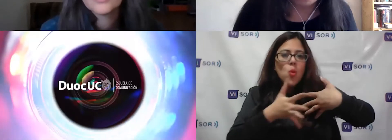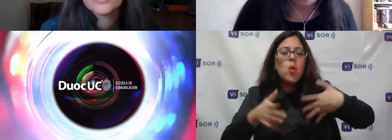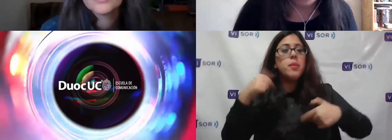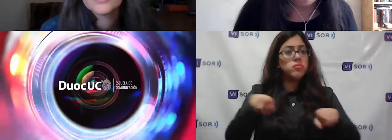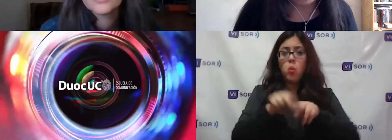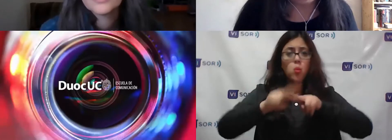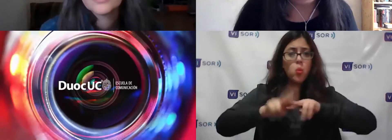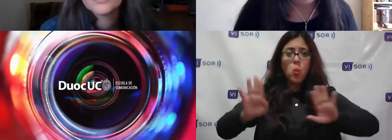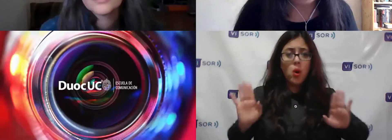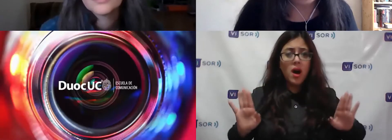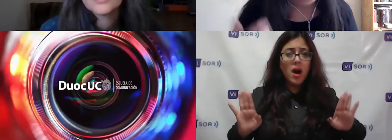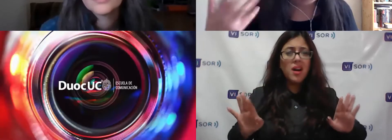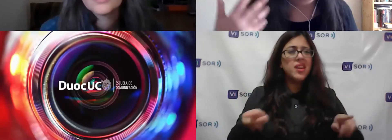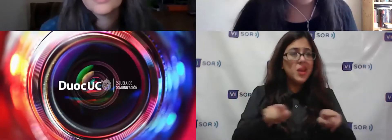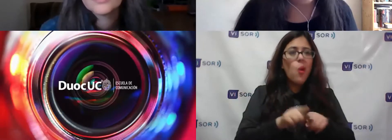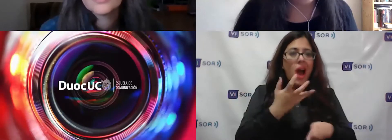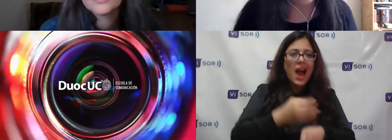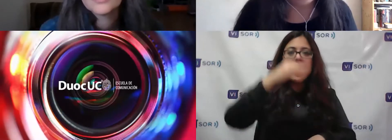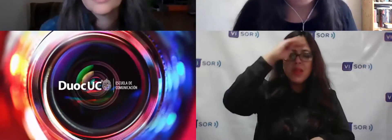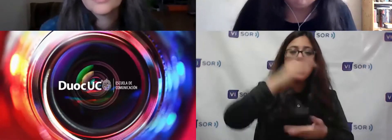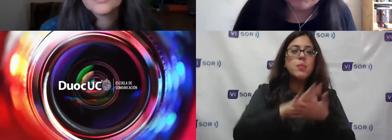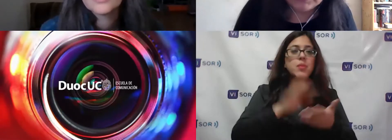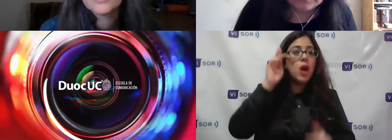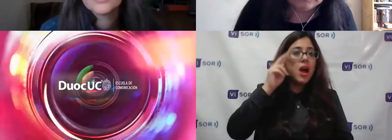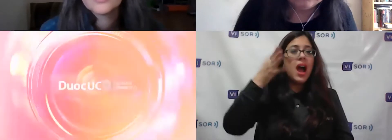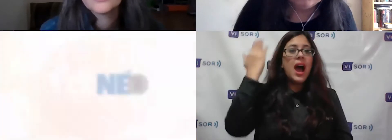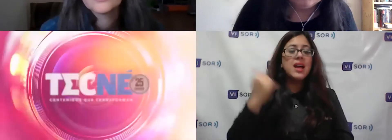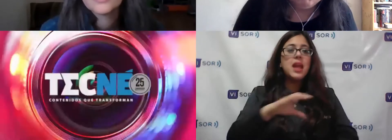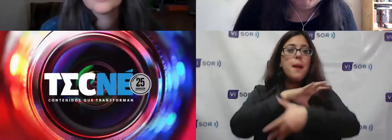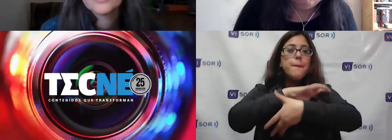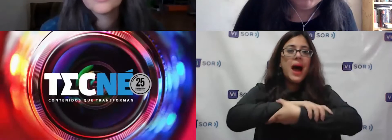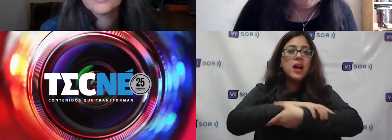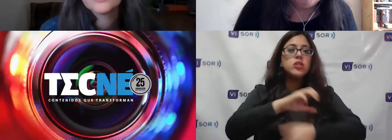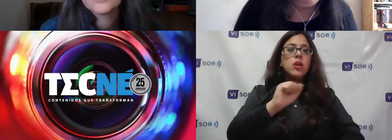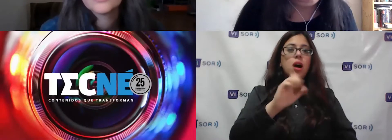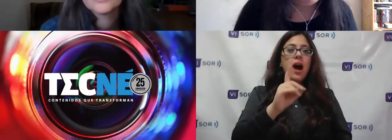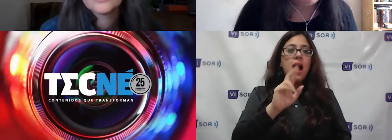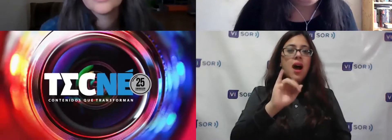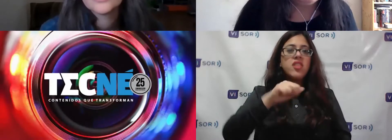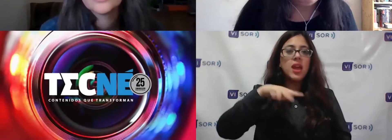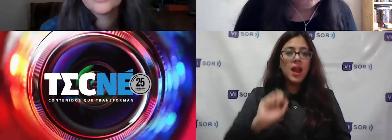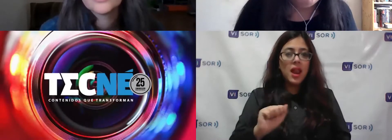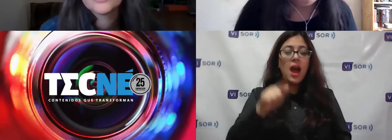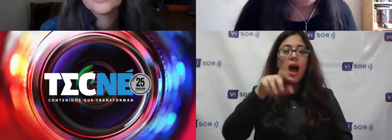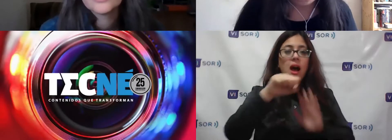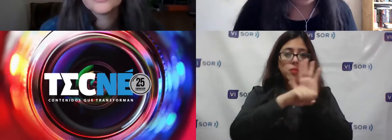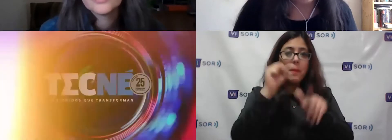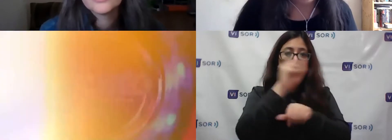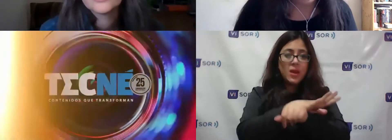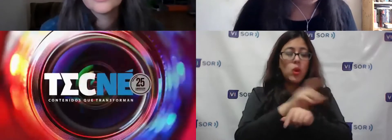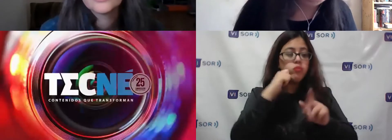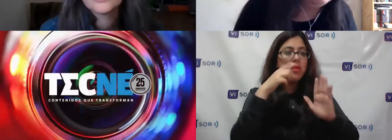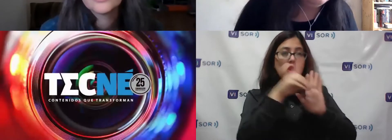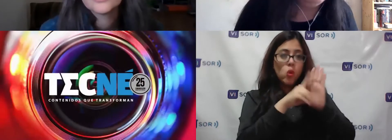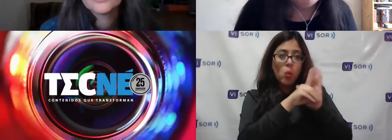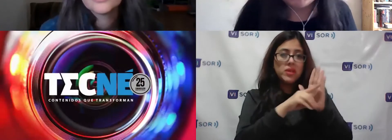y está lleno de casos por ejemplo recordando mente hablamos el pacto de adriana que una película que ser un documental que se